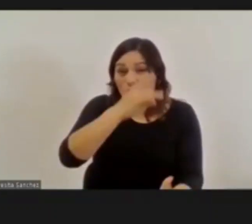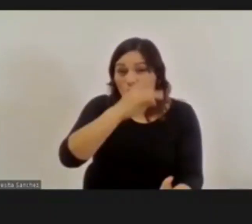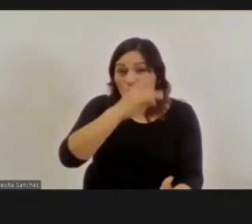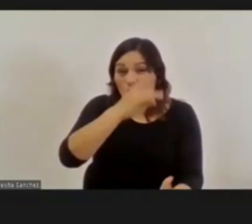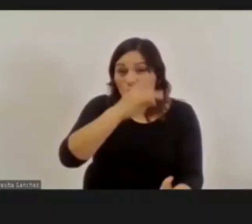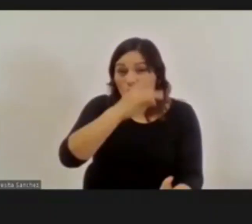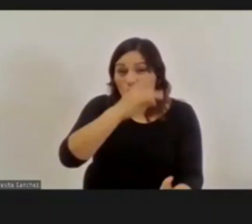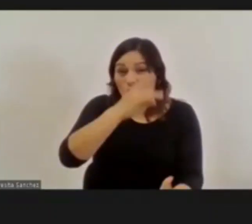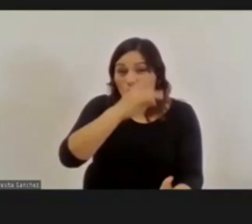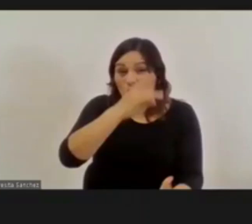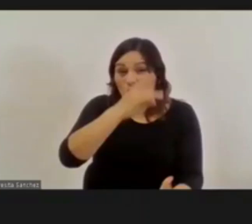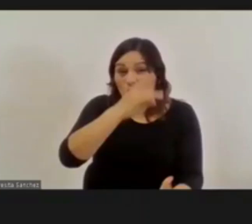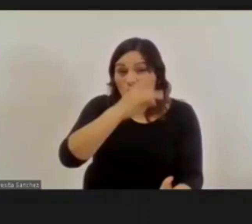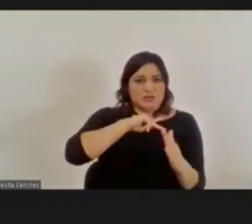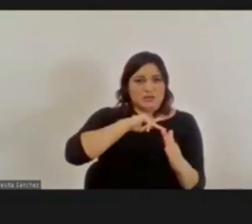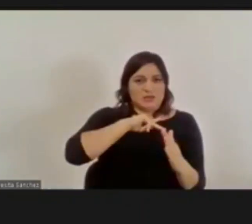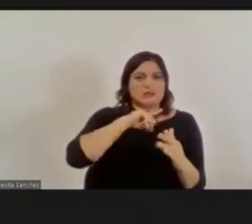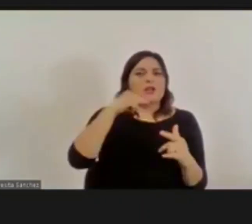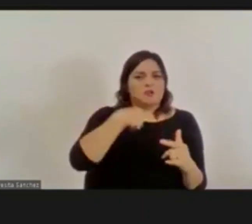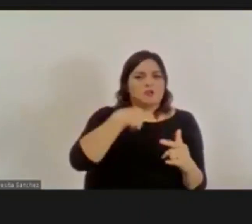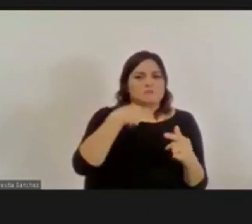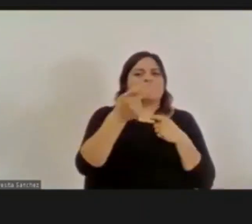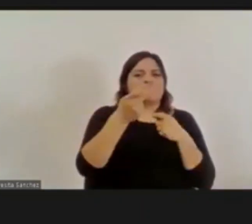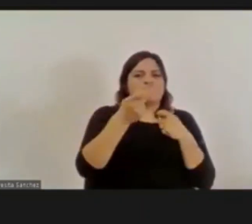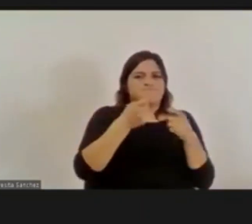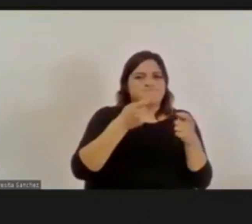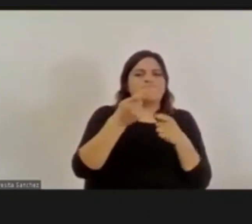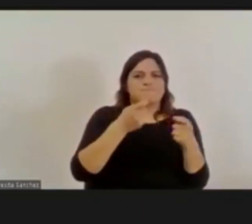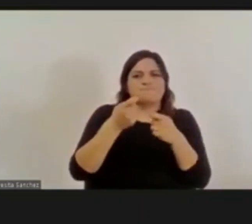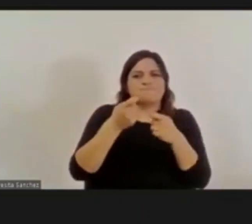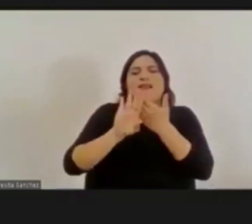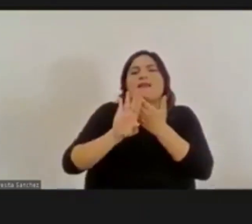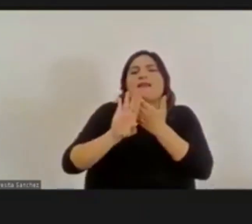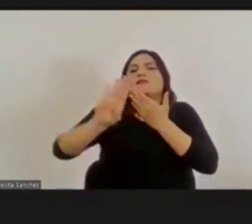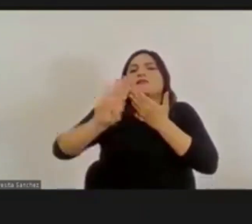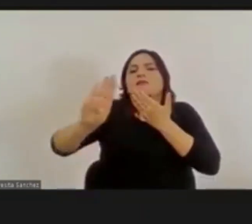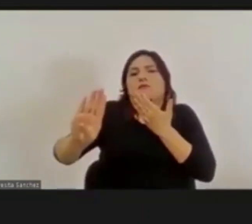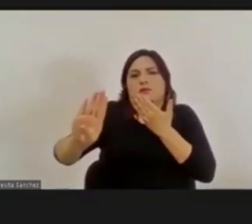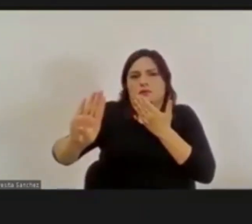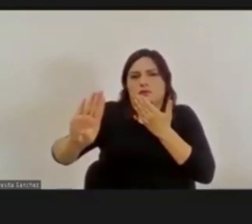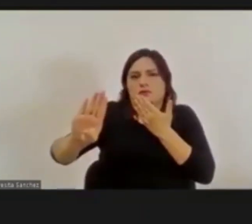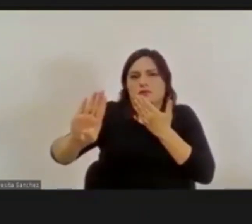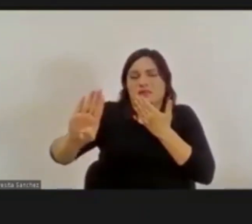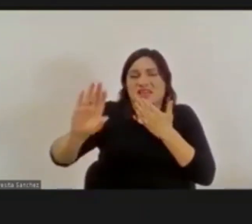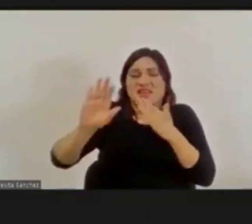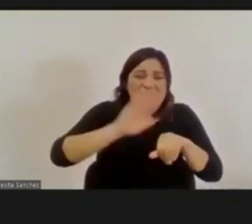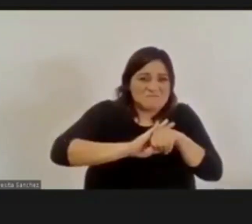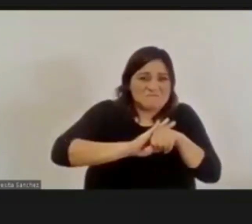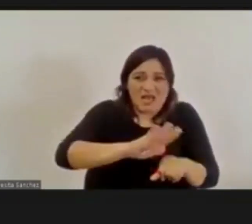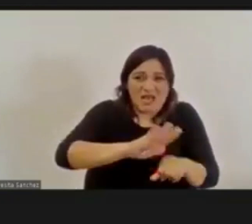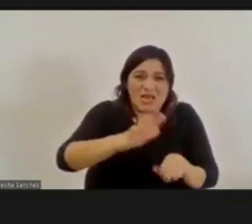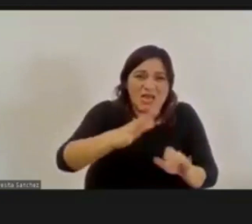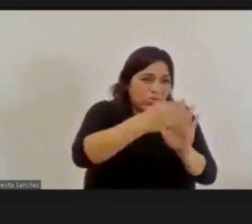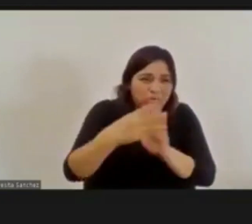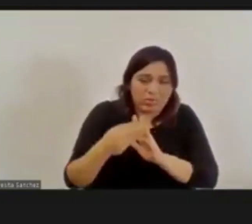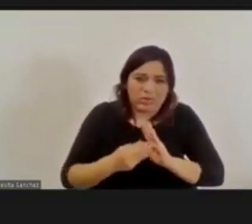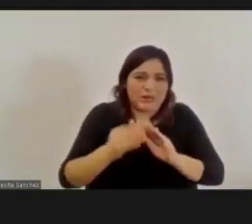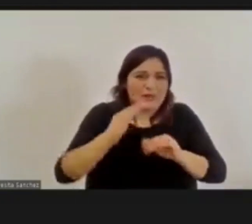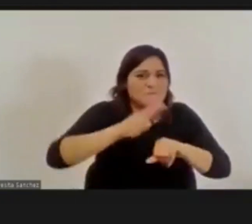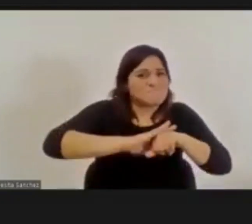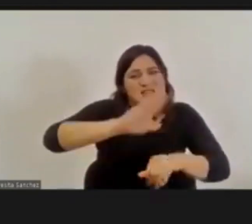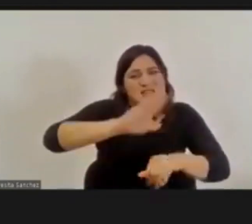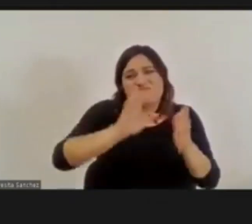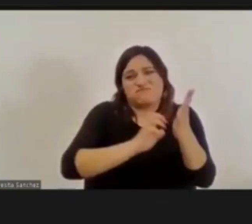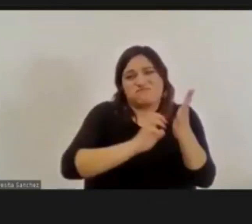trinchera, tratar de evitar que esto siga creciendo. Y